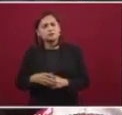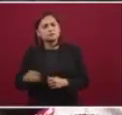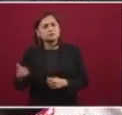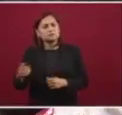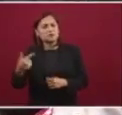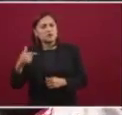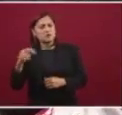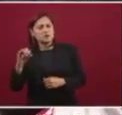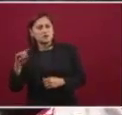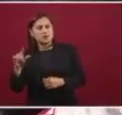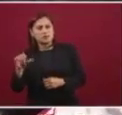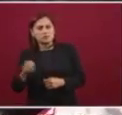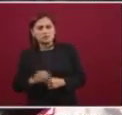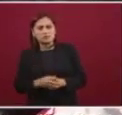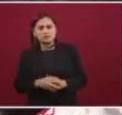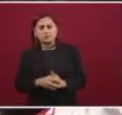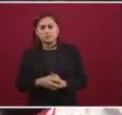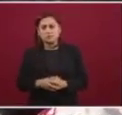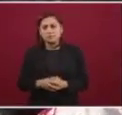Sí, no,